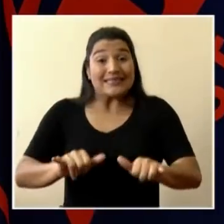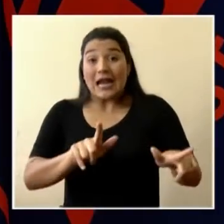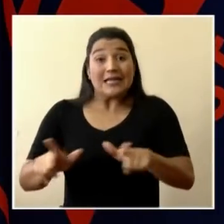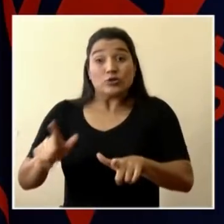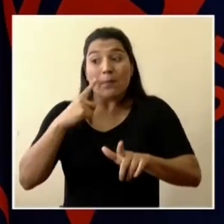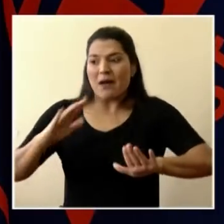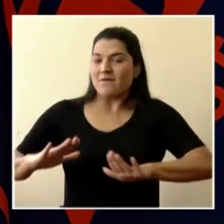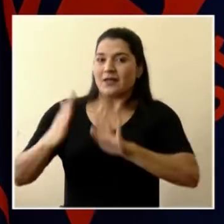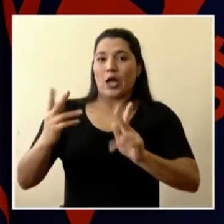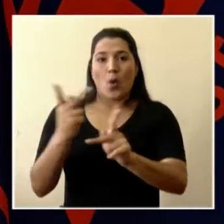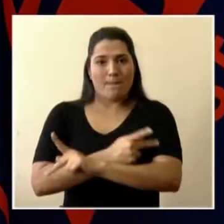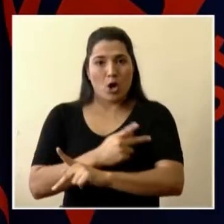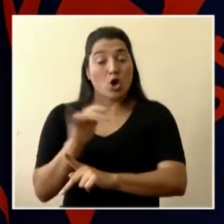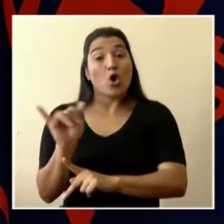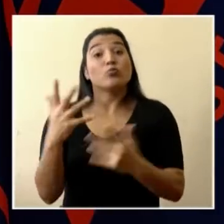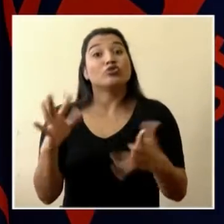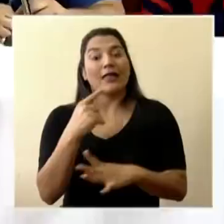hemos dicho desde un inicio.